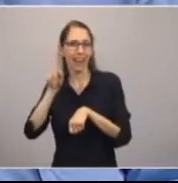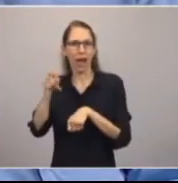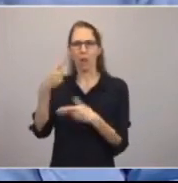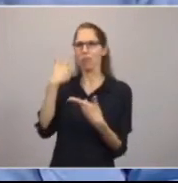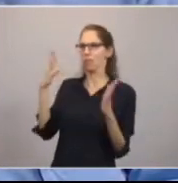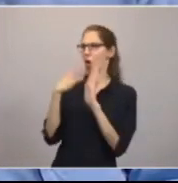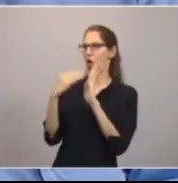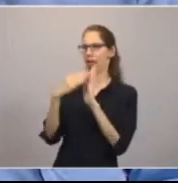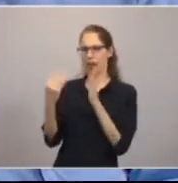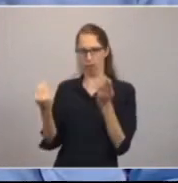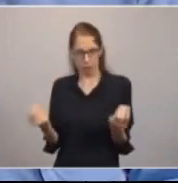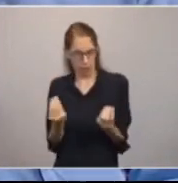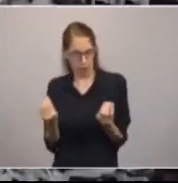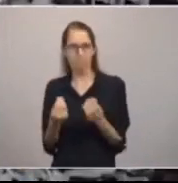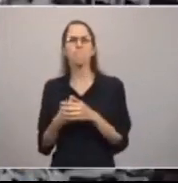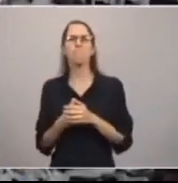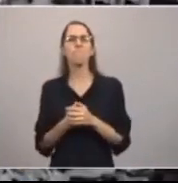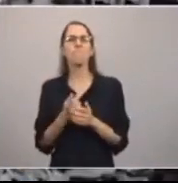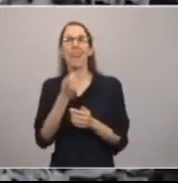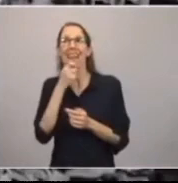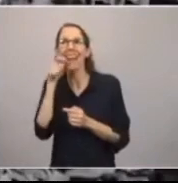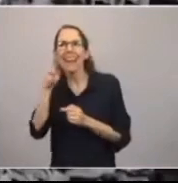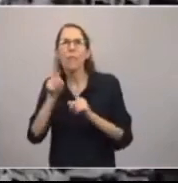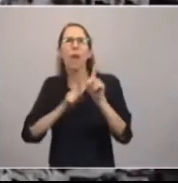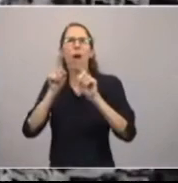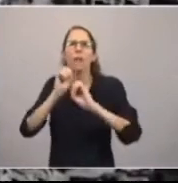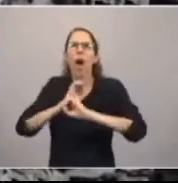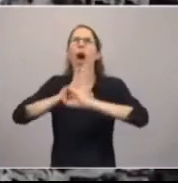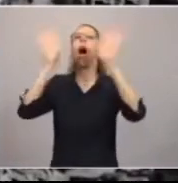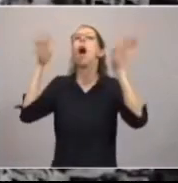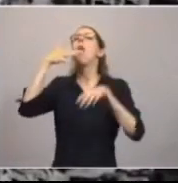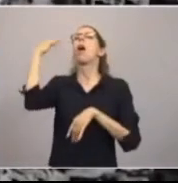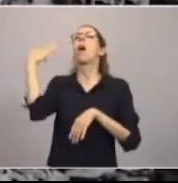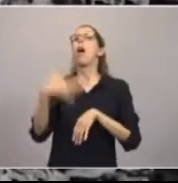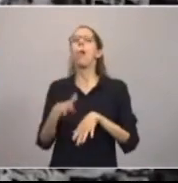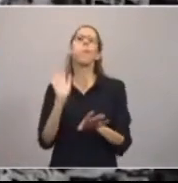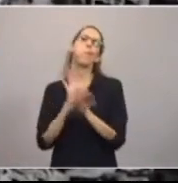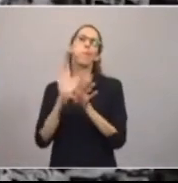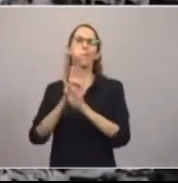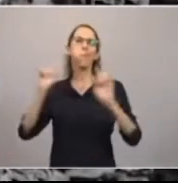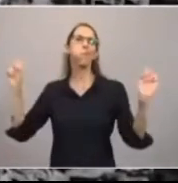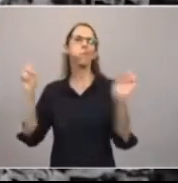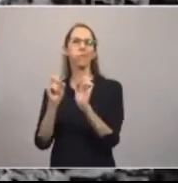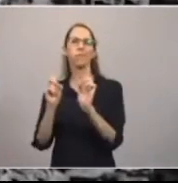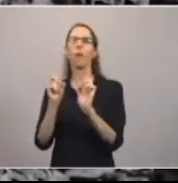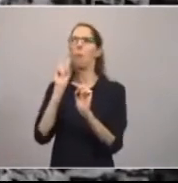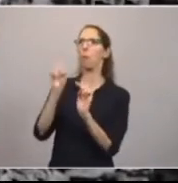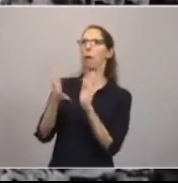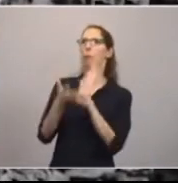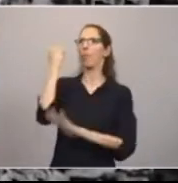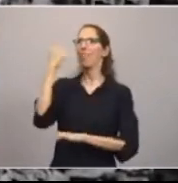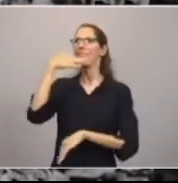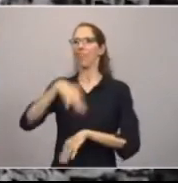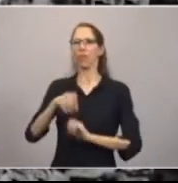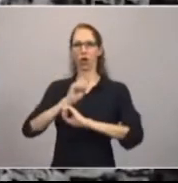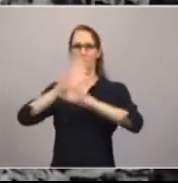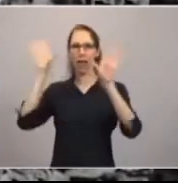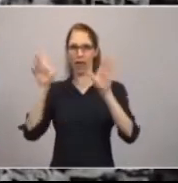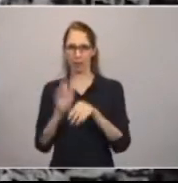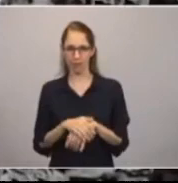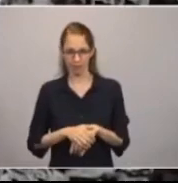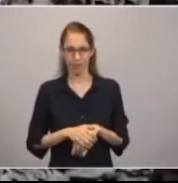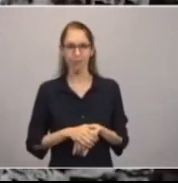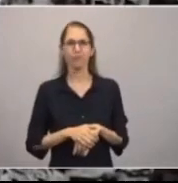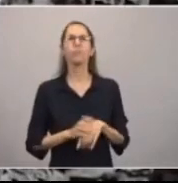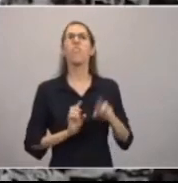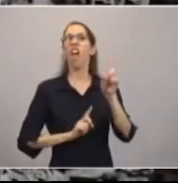resumir, sintetizar, como si fuera una parábola, como si fuera casi una fábula, ¿no? Que sirve para contar algo muy